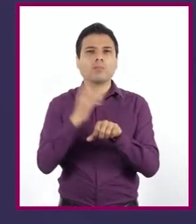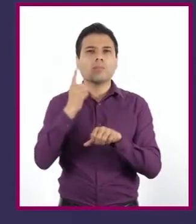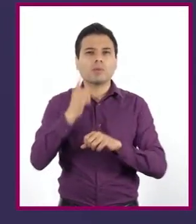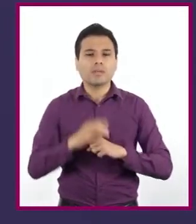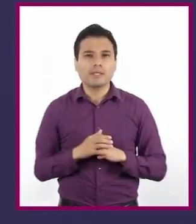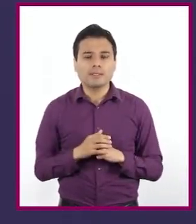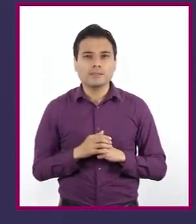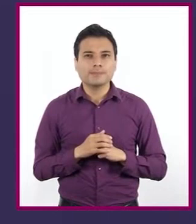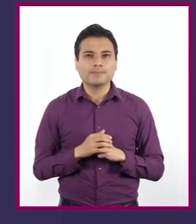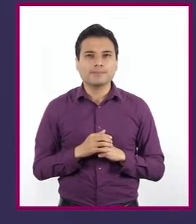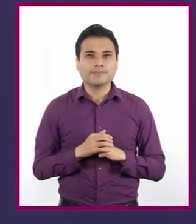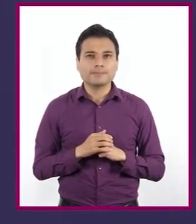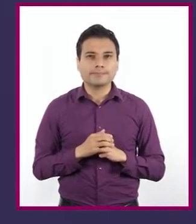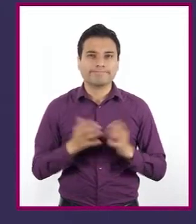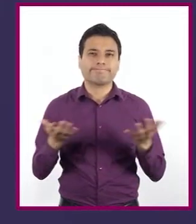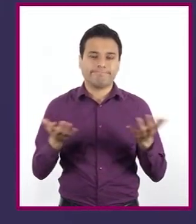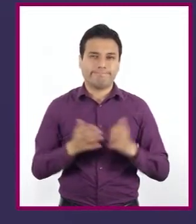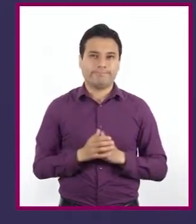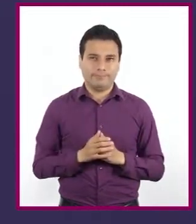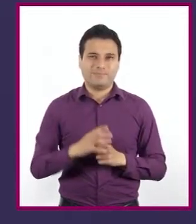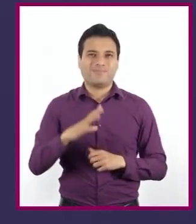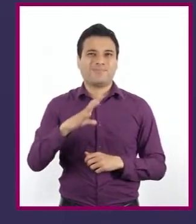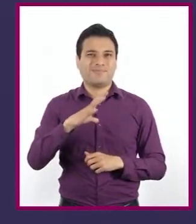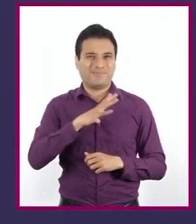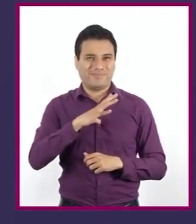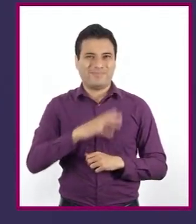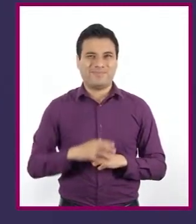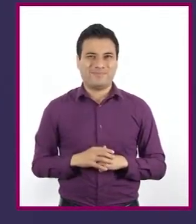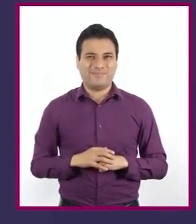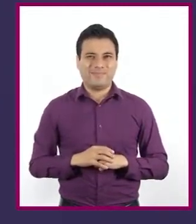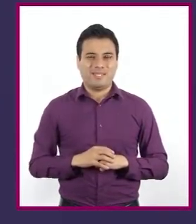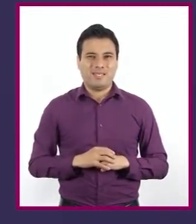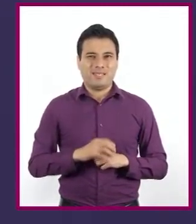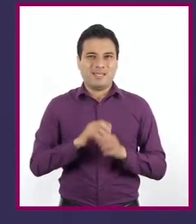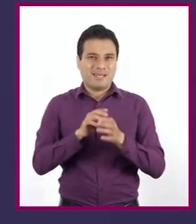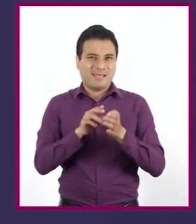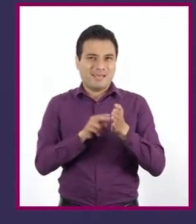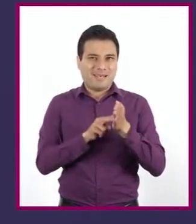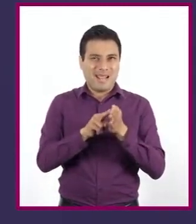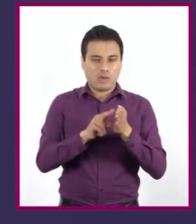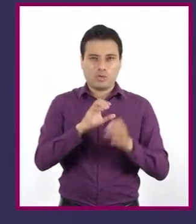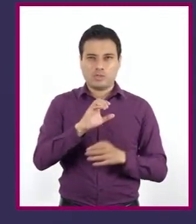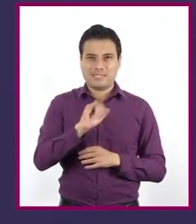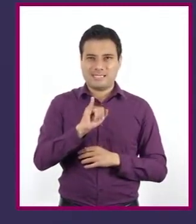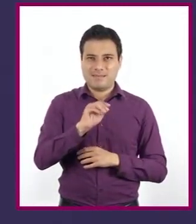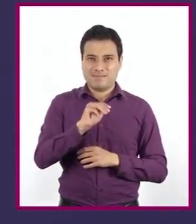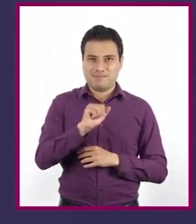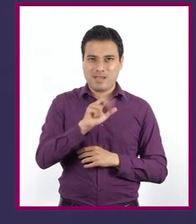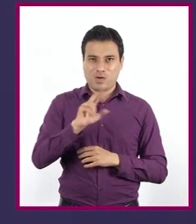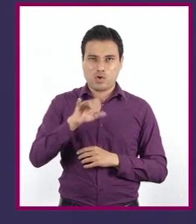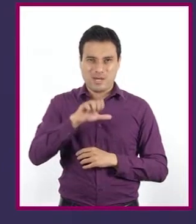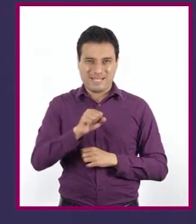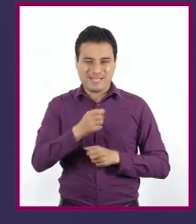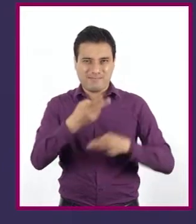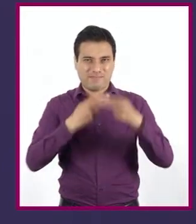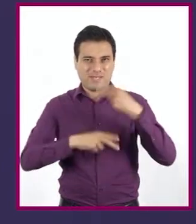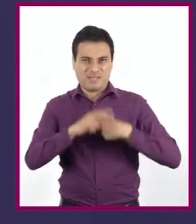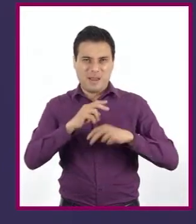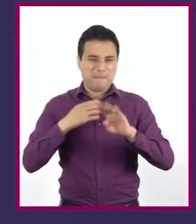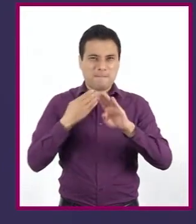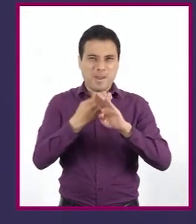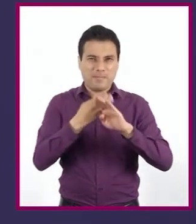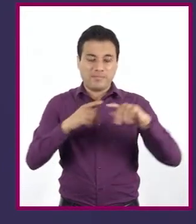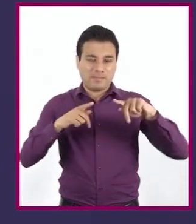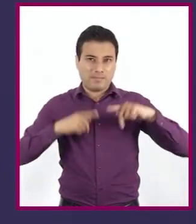ataques y asaltos que realizaban los llamados negros y marrones, personas que se rebelaban contra el sistema de